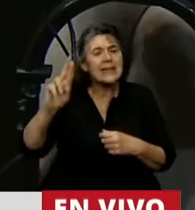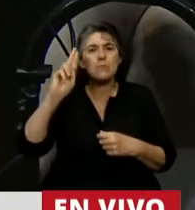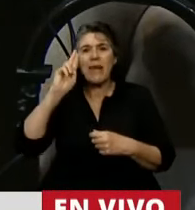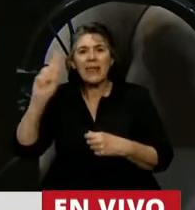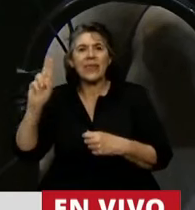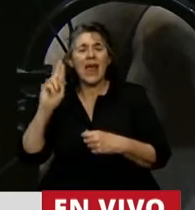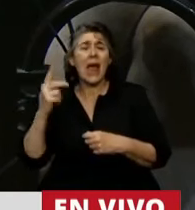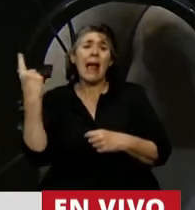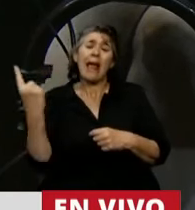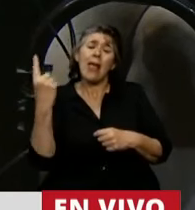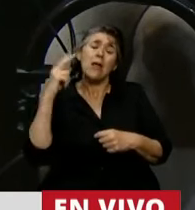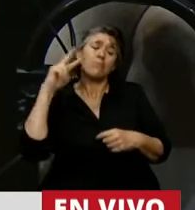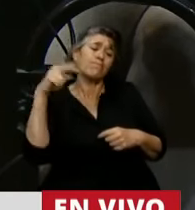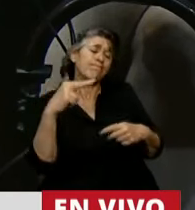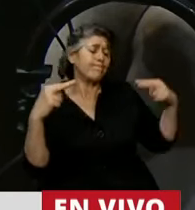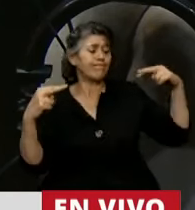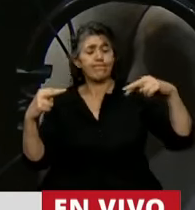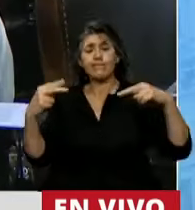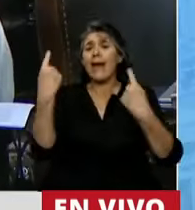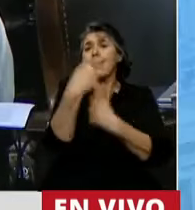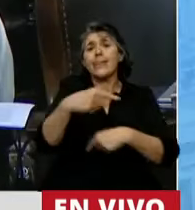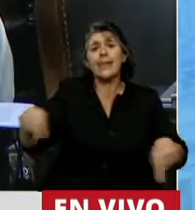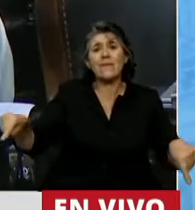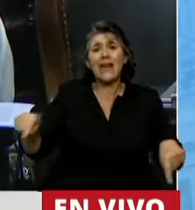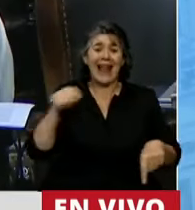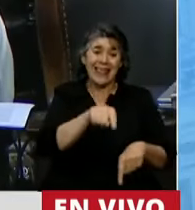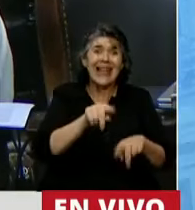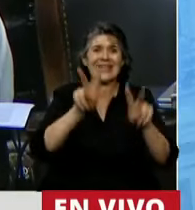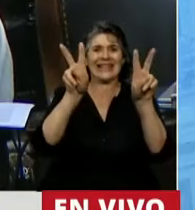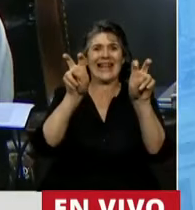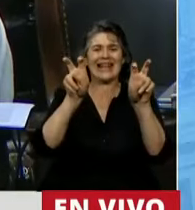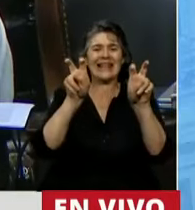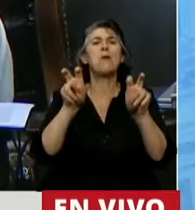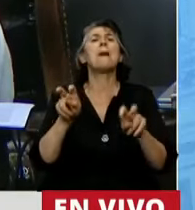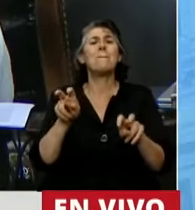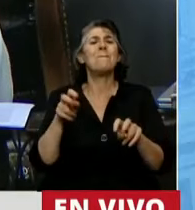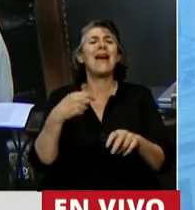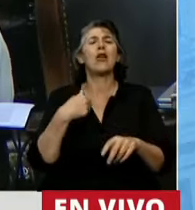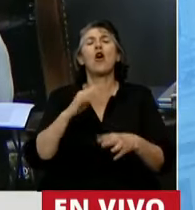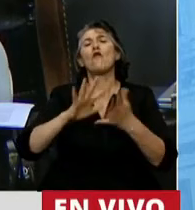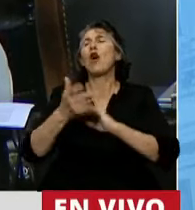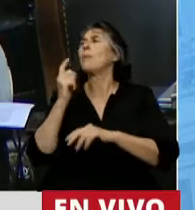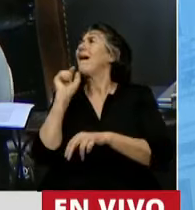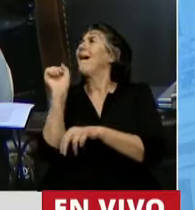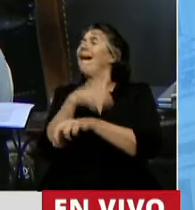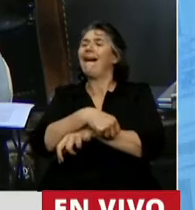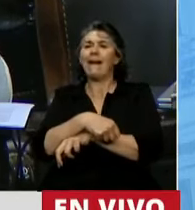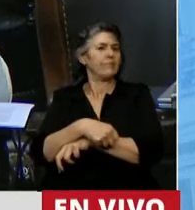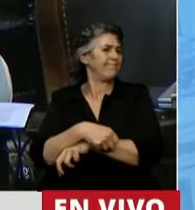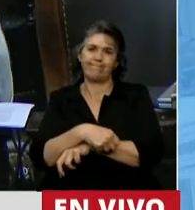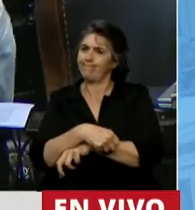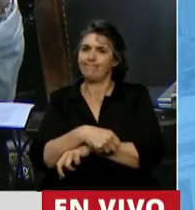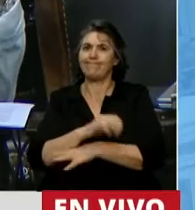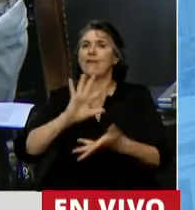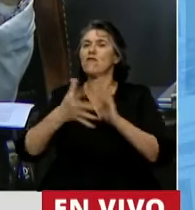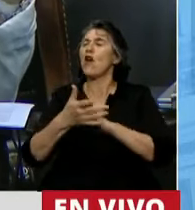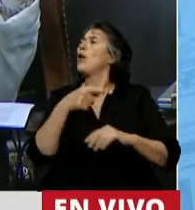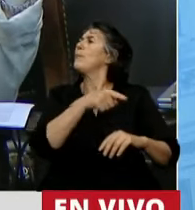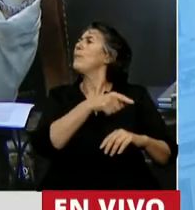mirada, seguramente, de cómo abordar el tema. Ahora, no podemos hacernos los distraídos, no podemos seguir mirando hacia un